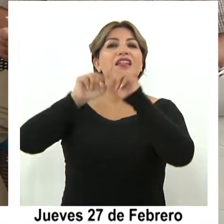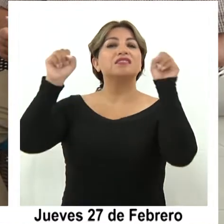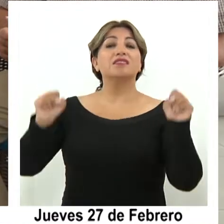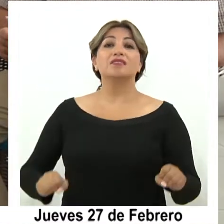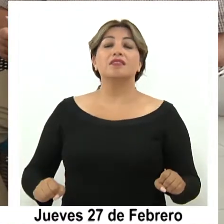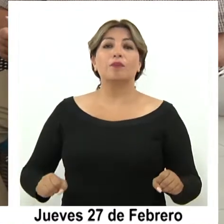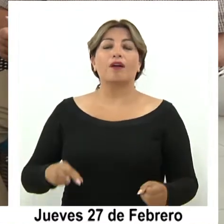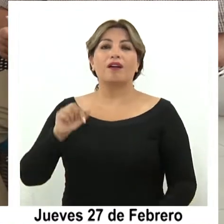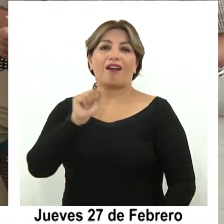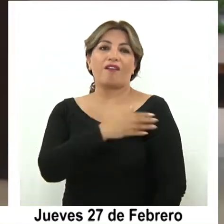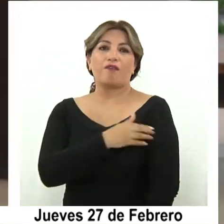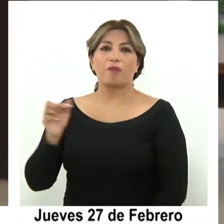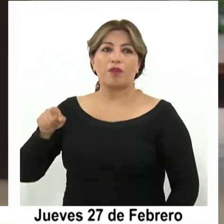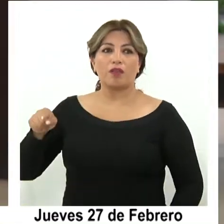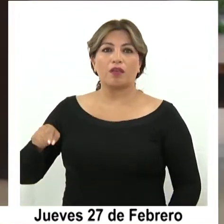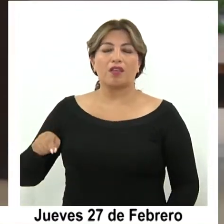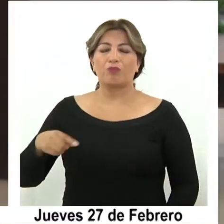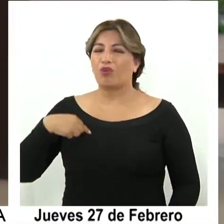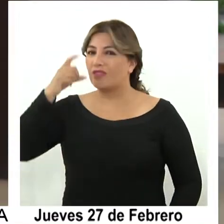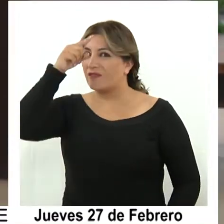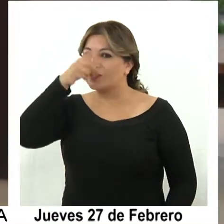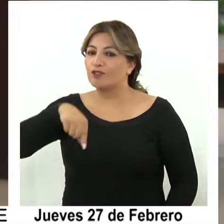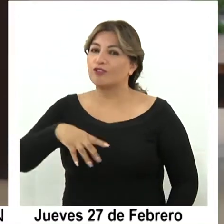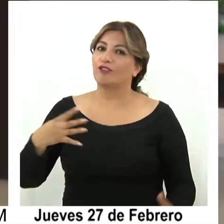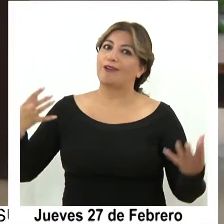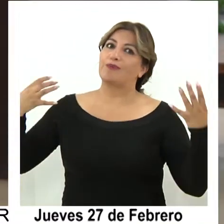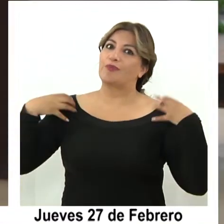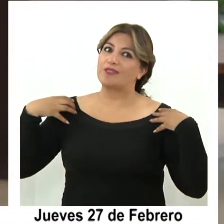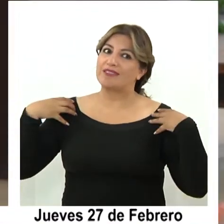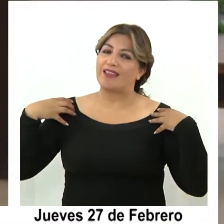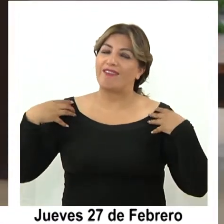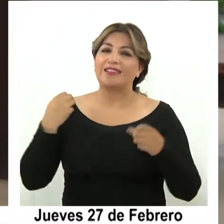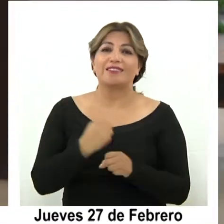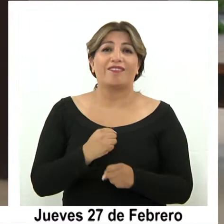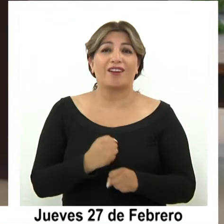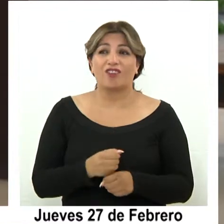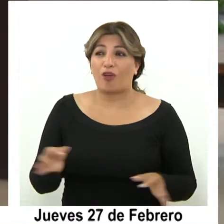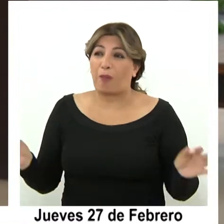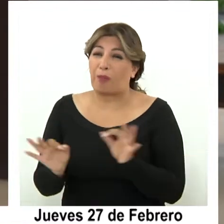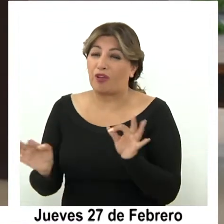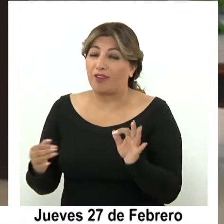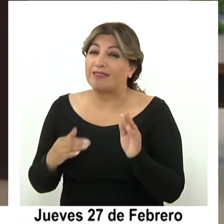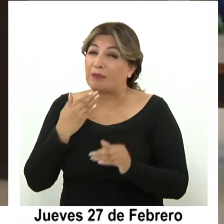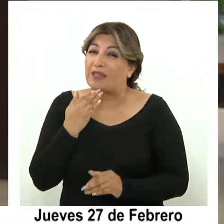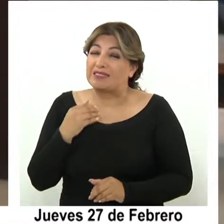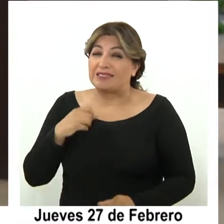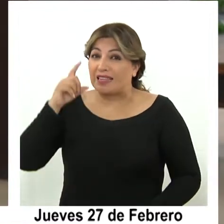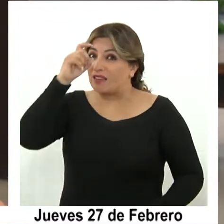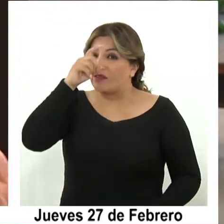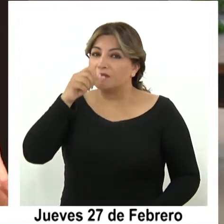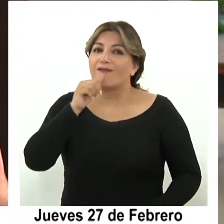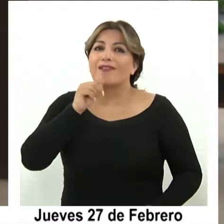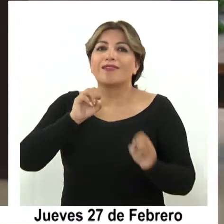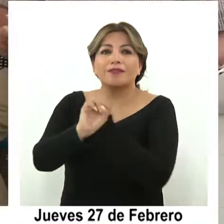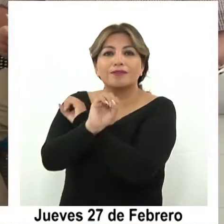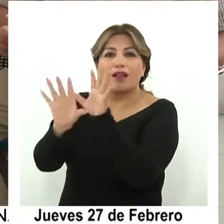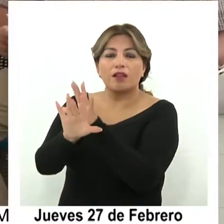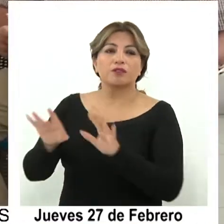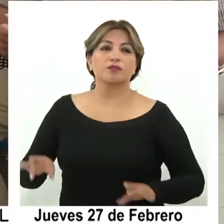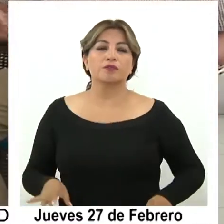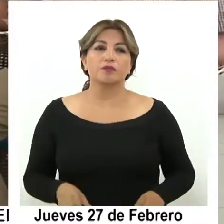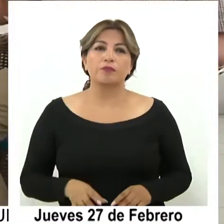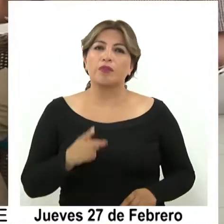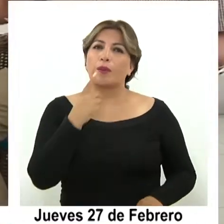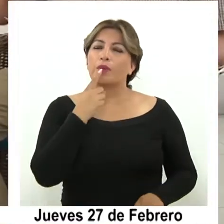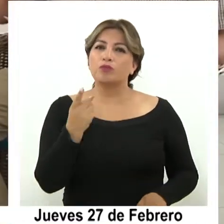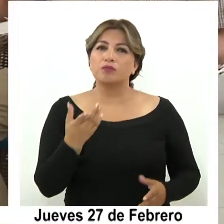previsional es muy complicado. Quienes trabajamos en esto nos encargamos de explicarlo aún más en difícil y no somos claros. Y las Y la